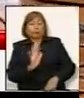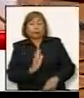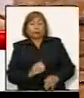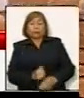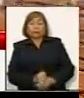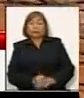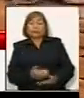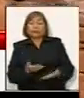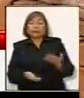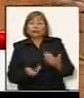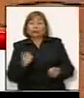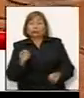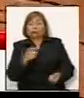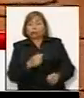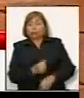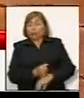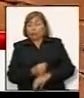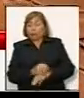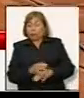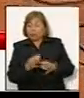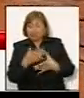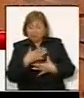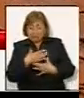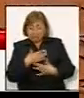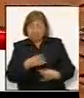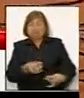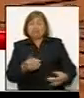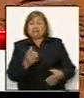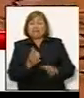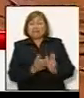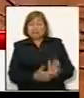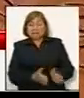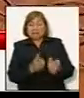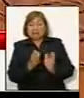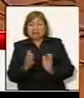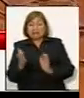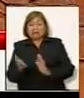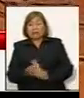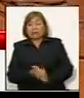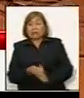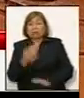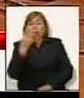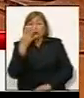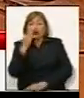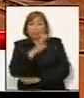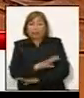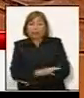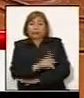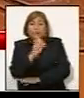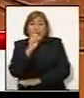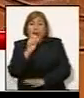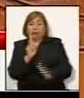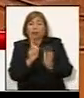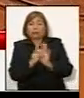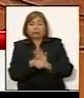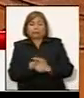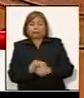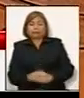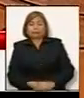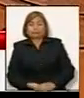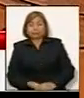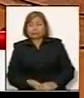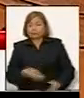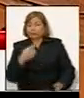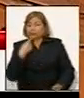esas asesorías realmente interesante el desarrollo de esta comisión cuatro de la tarde como minutos escuchemos o que